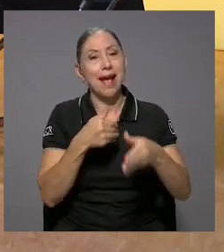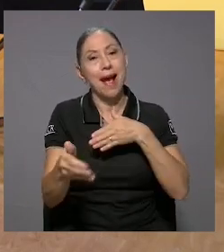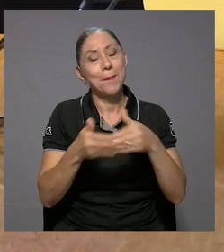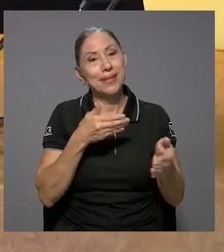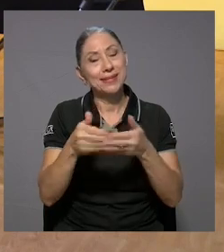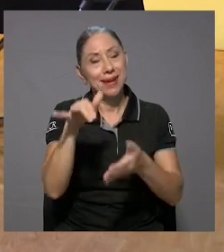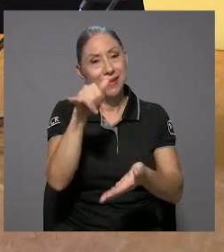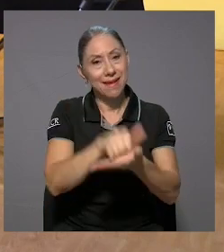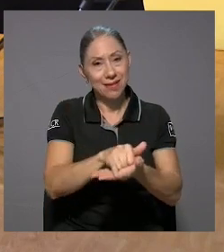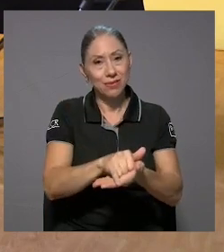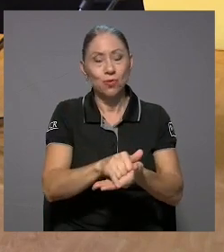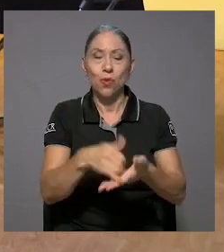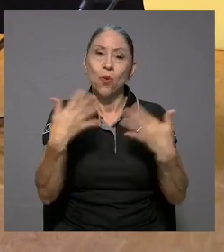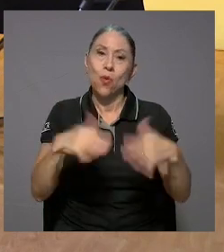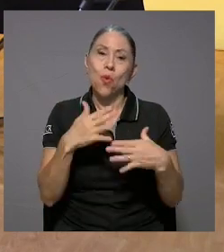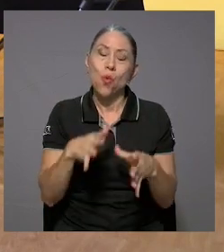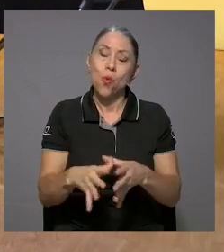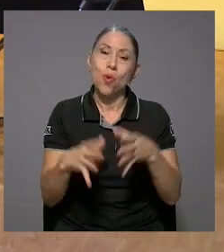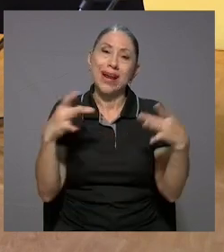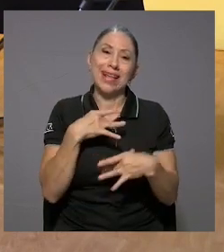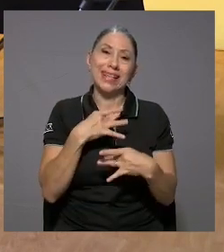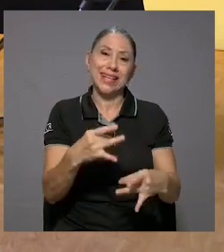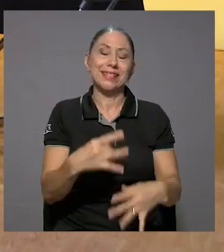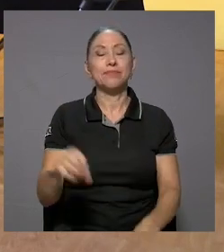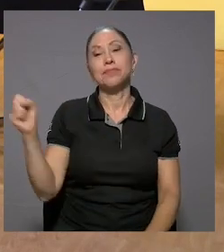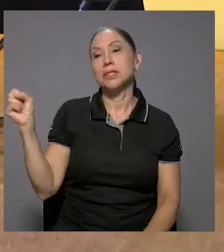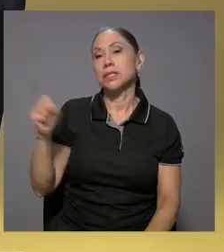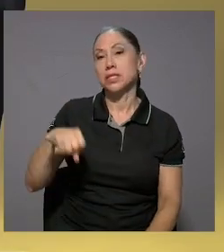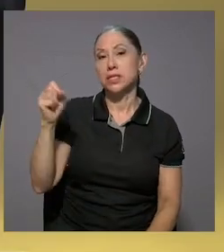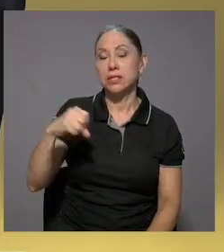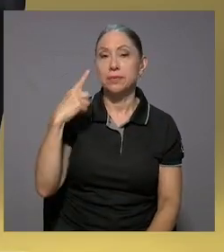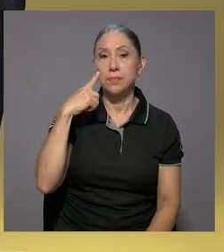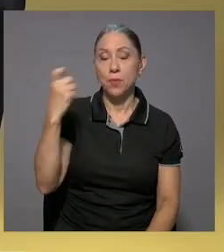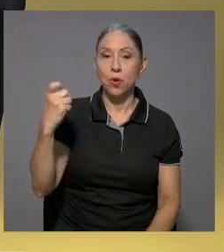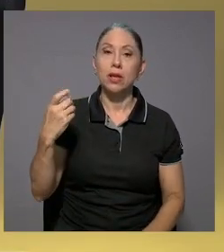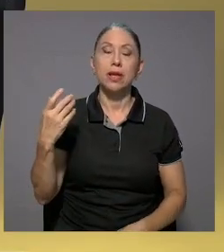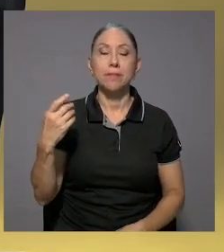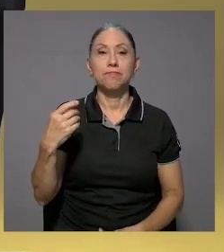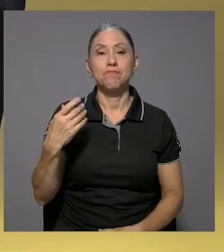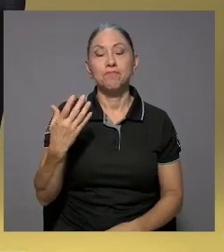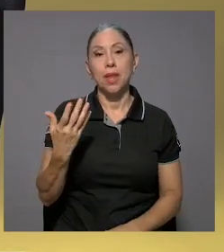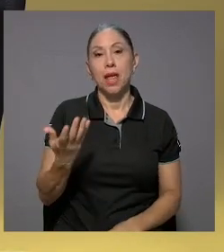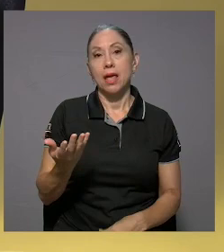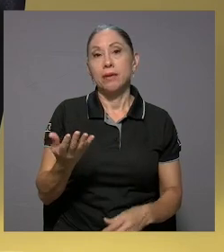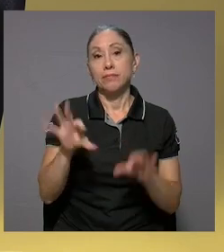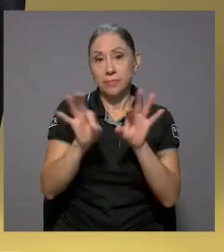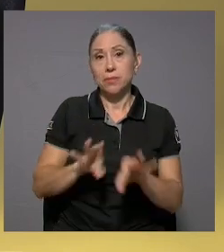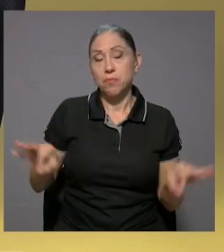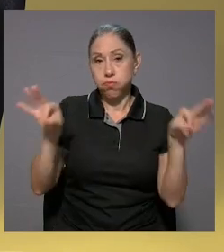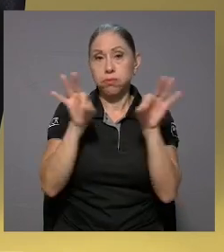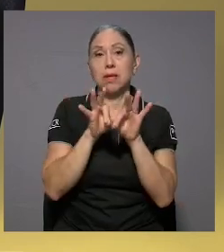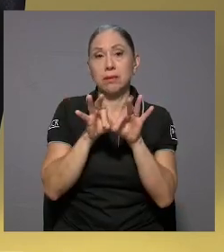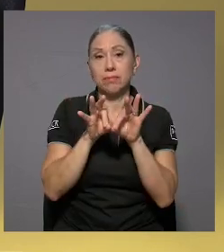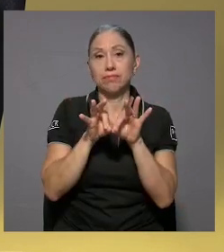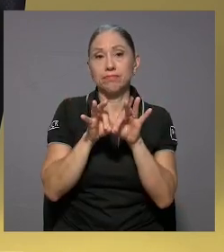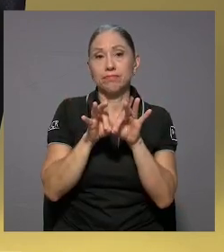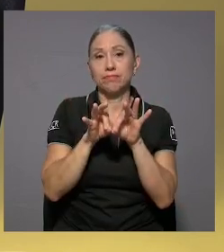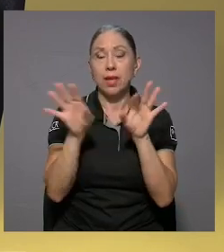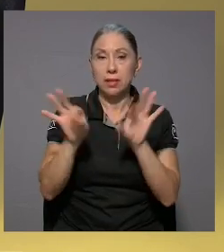a eso hubo un enorme interés. Sí, porque es